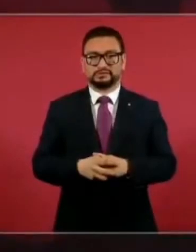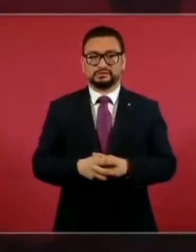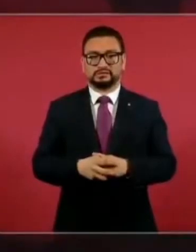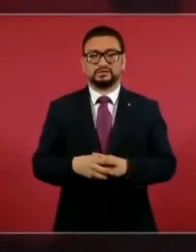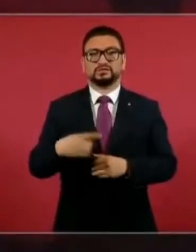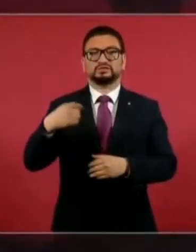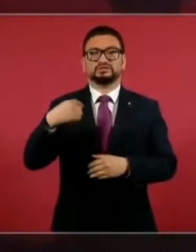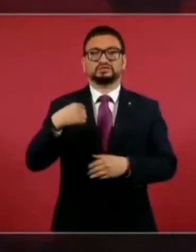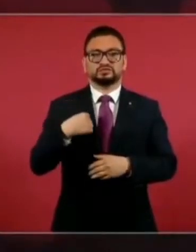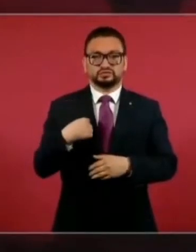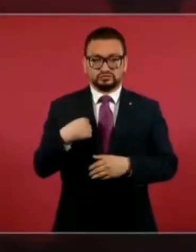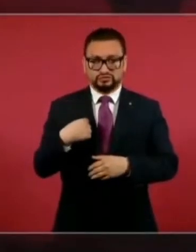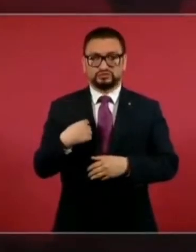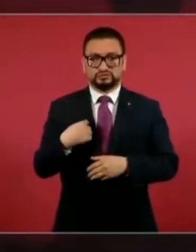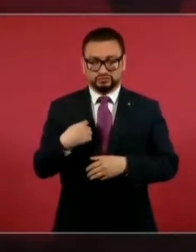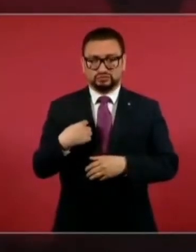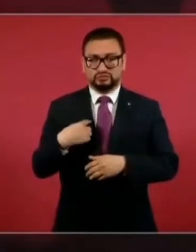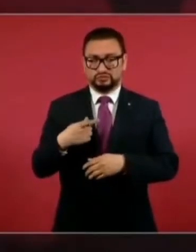llegué aquí para transformar